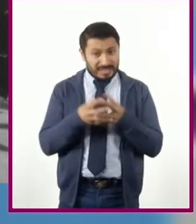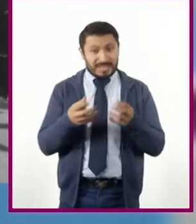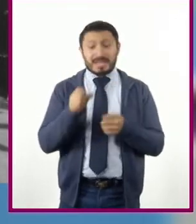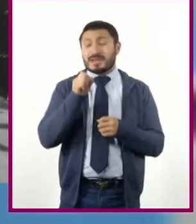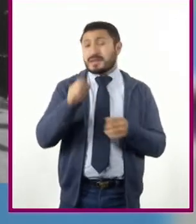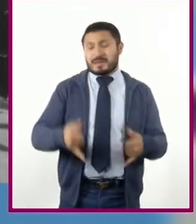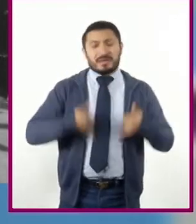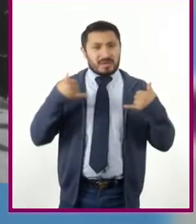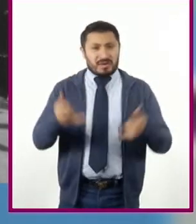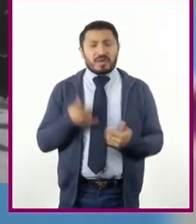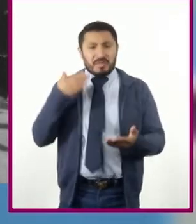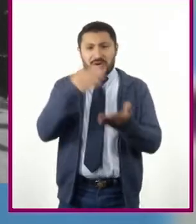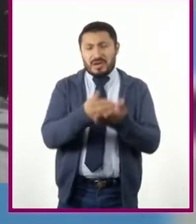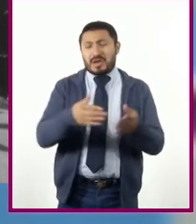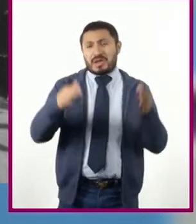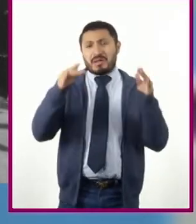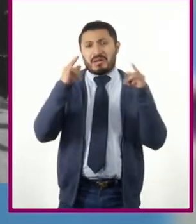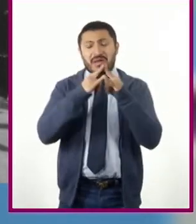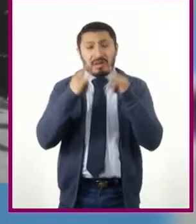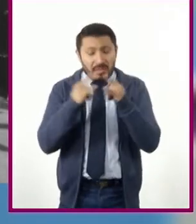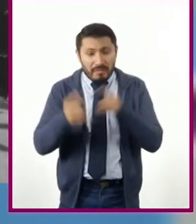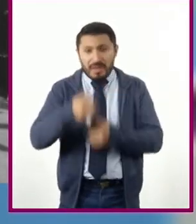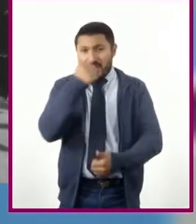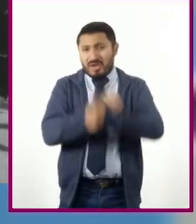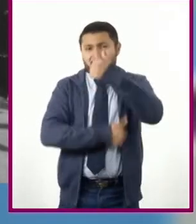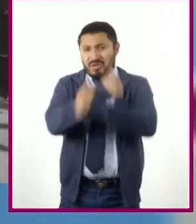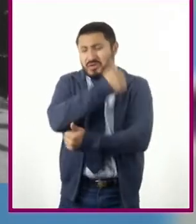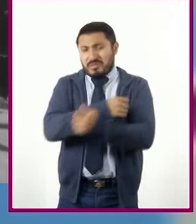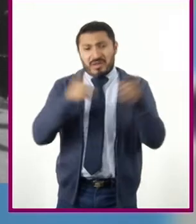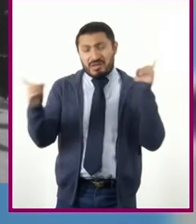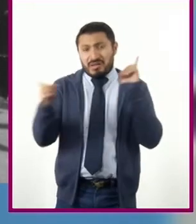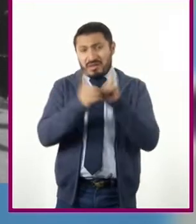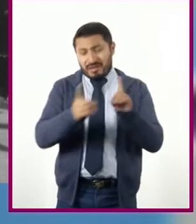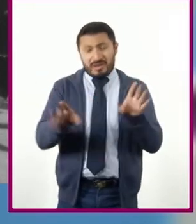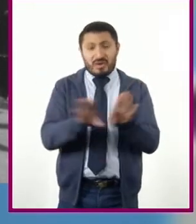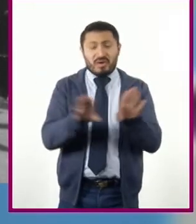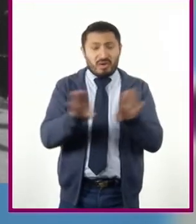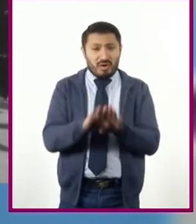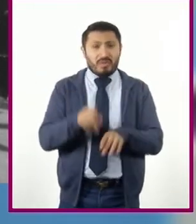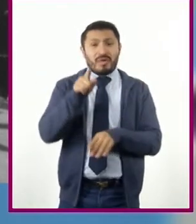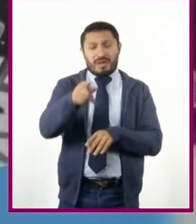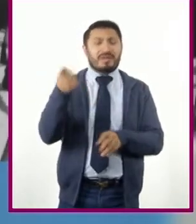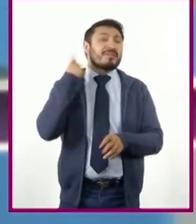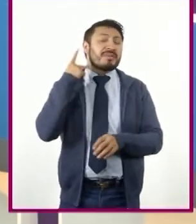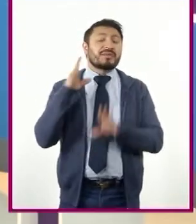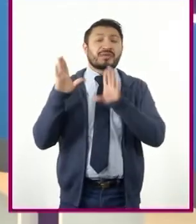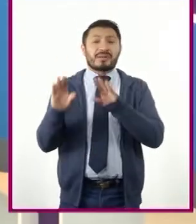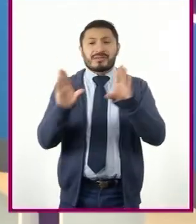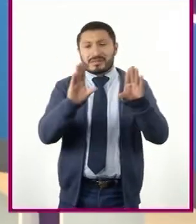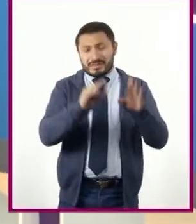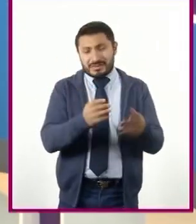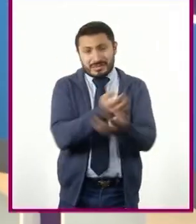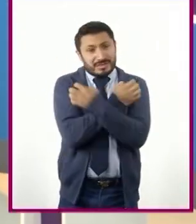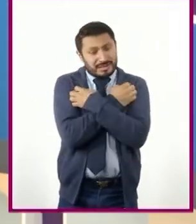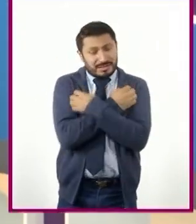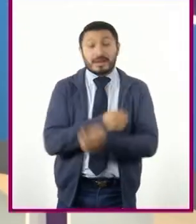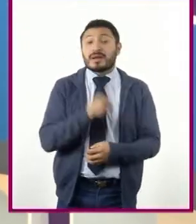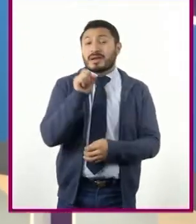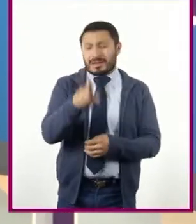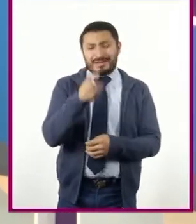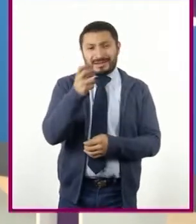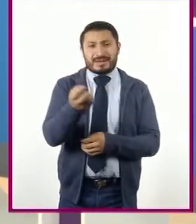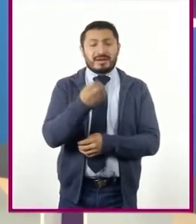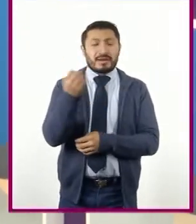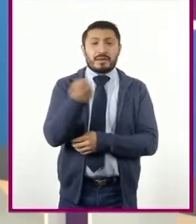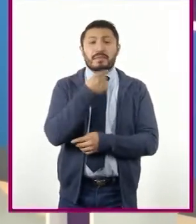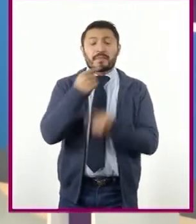a campamentos, competencias y encuentros donde se les adoctrinaba políticamente. A pesar del discurso